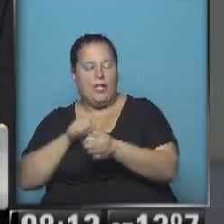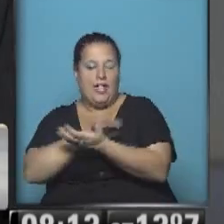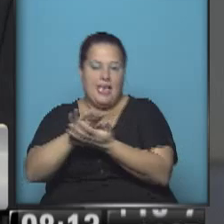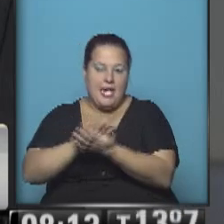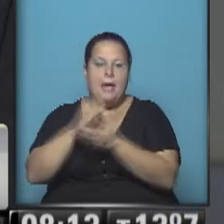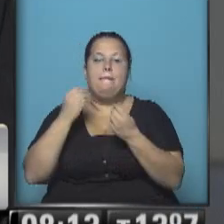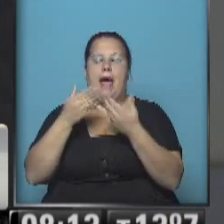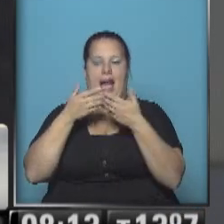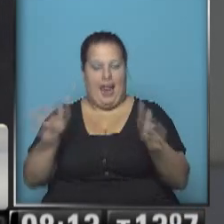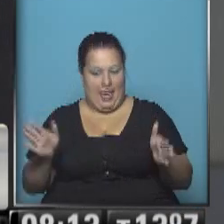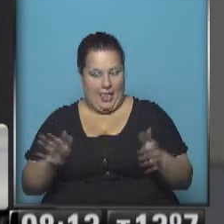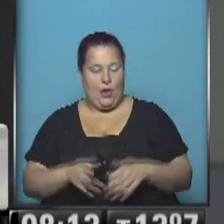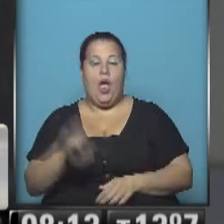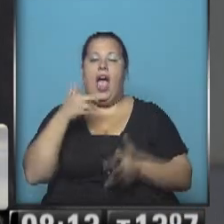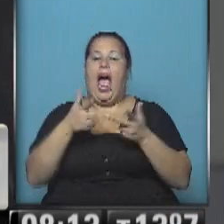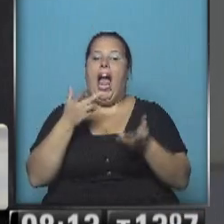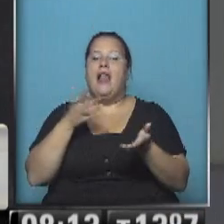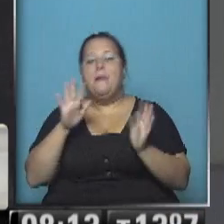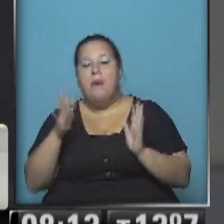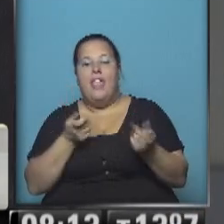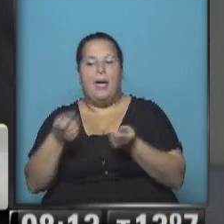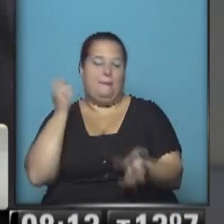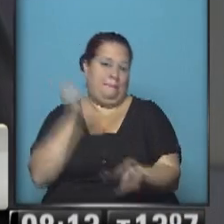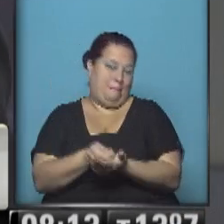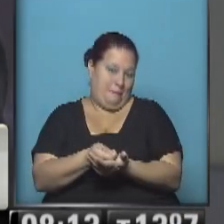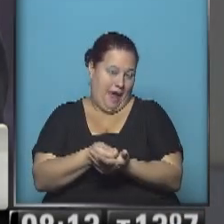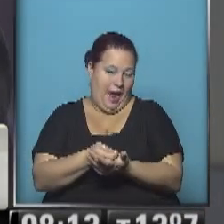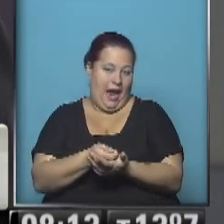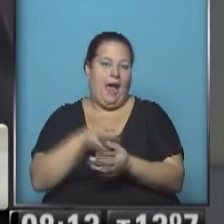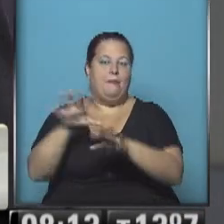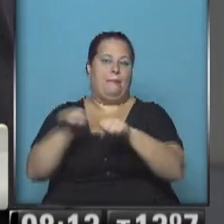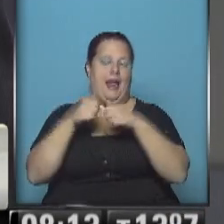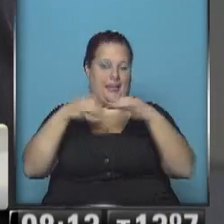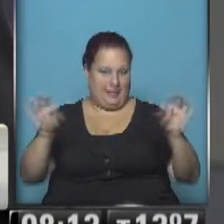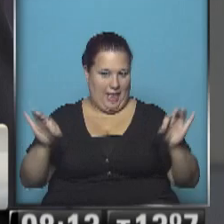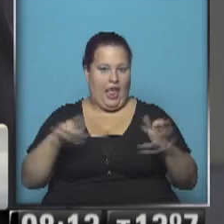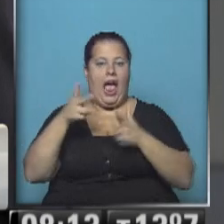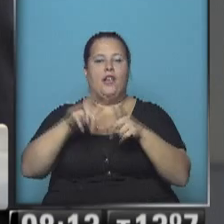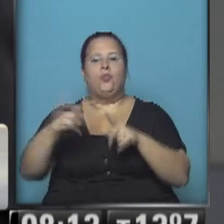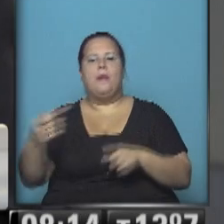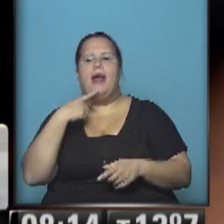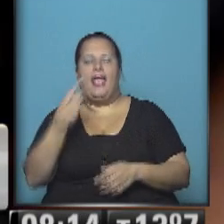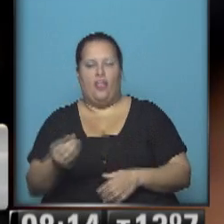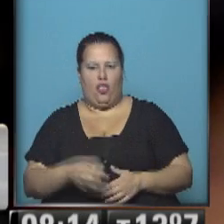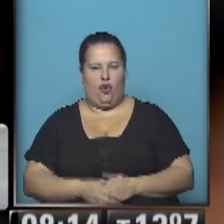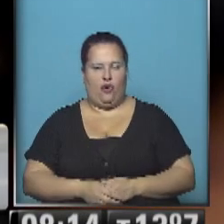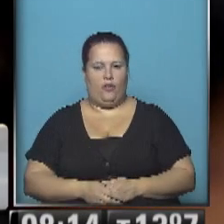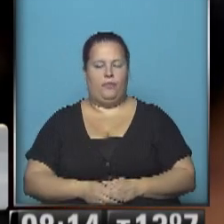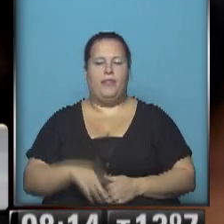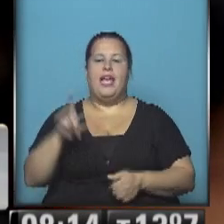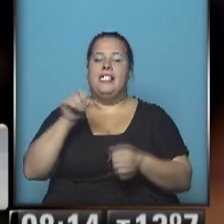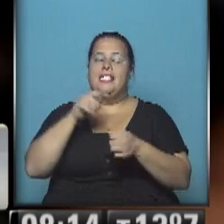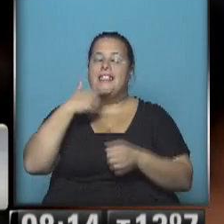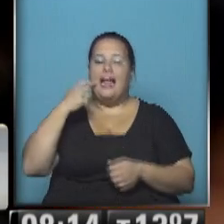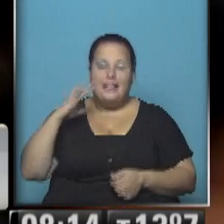para su liberación cuando hablamos relativas del pago justamente de rescate hablamos con su hermana decía lo siguiente santiago